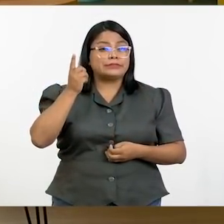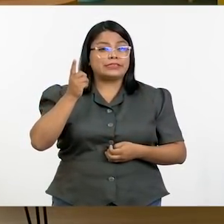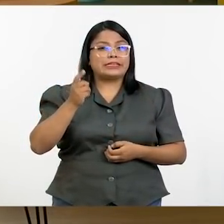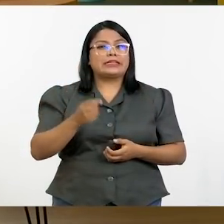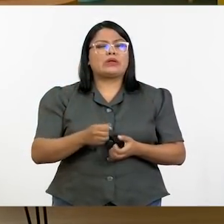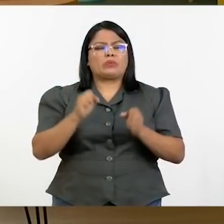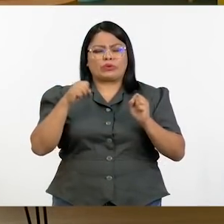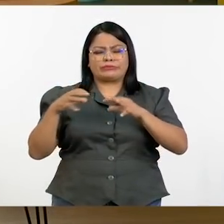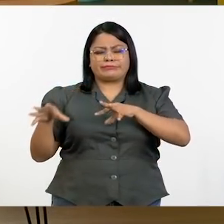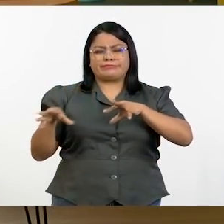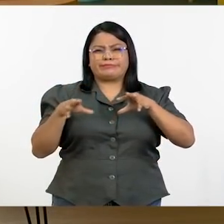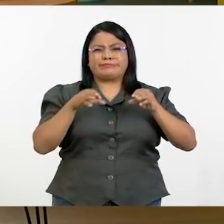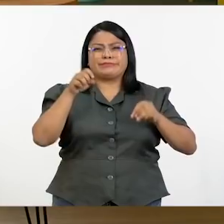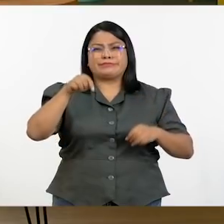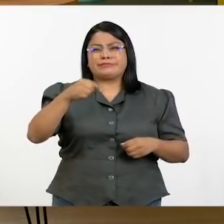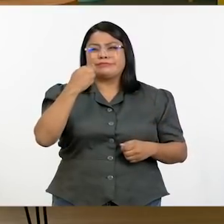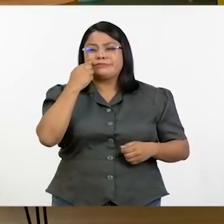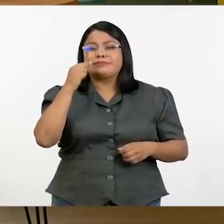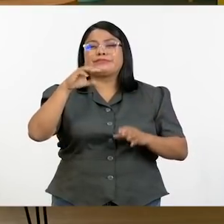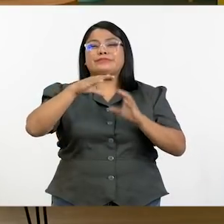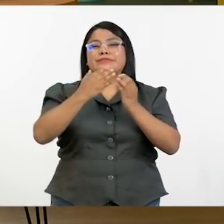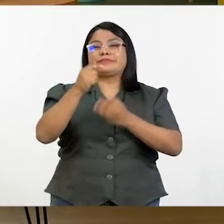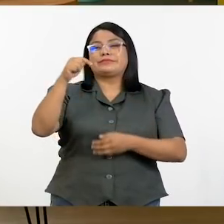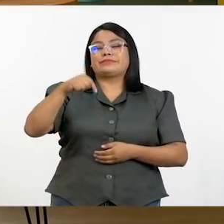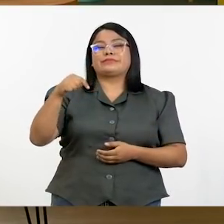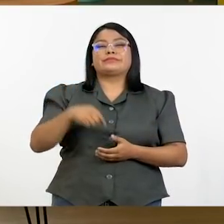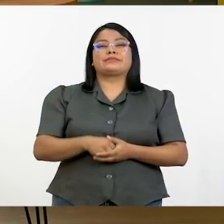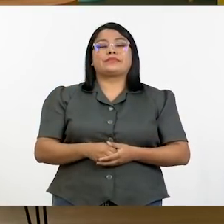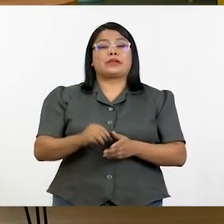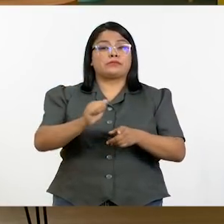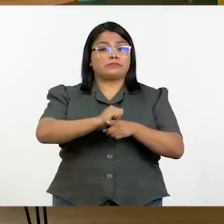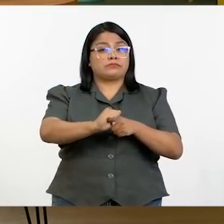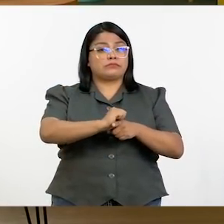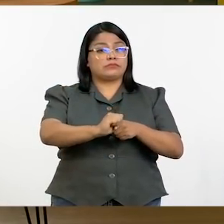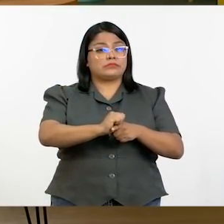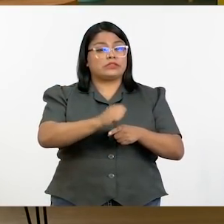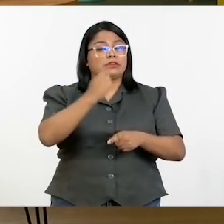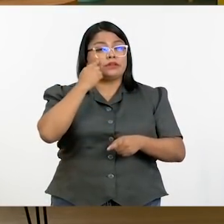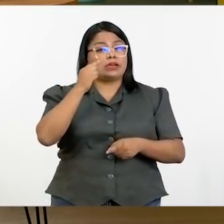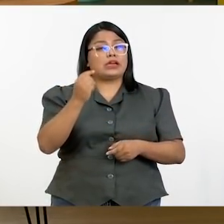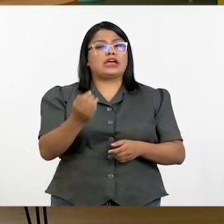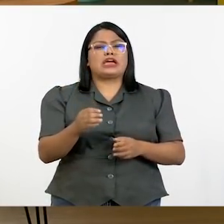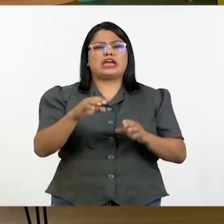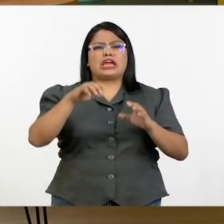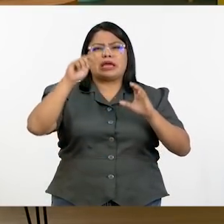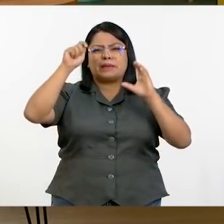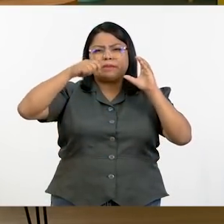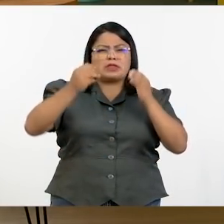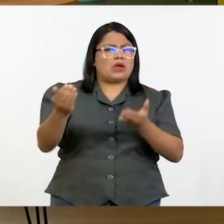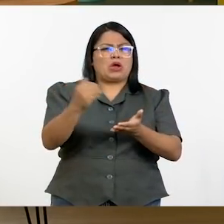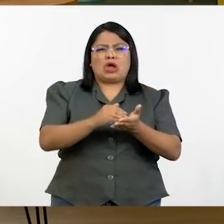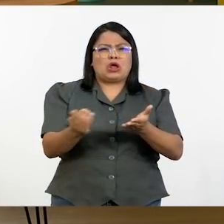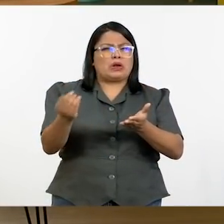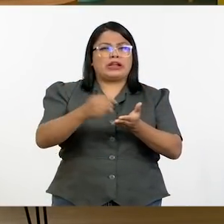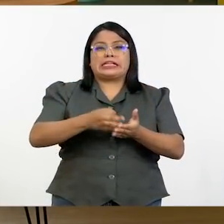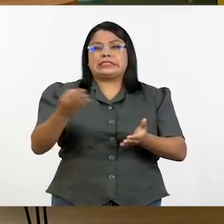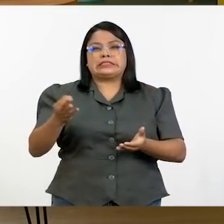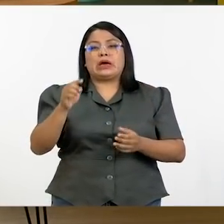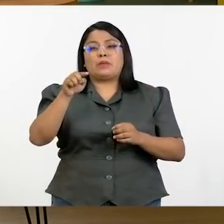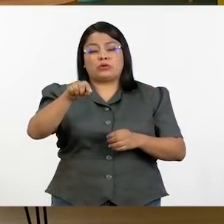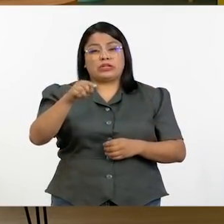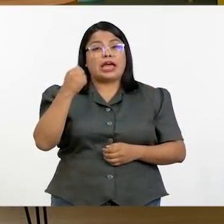docentes, pueden aplicar todo lo que hemos conocido este día. Repásenlo y pueden ver este webinar las veces que sean necesarias